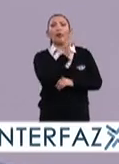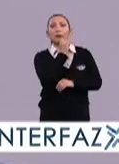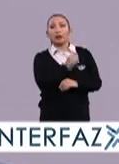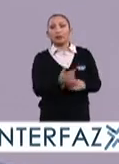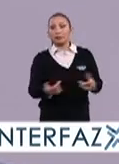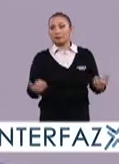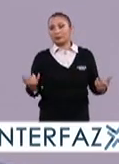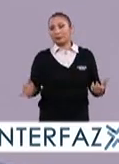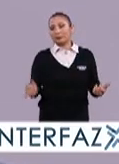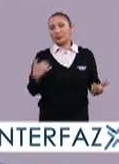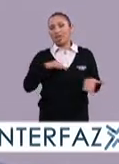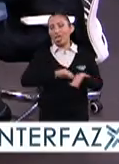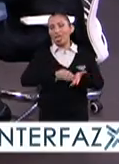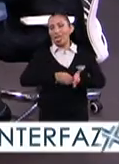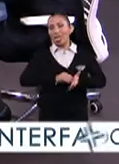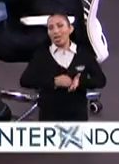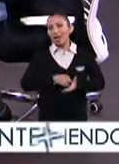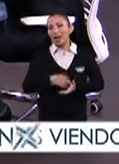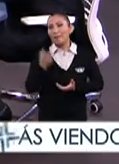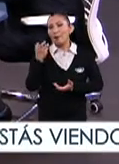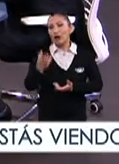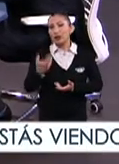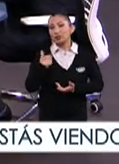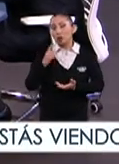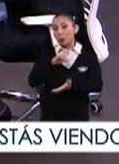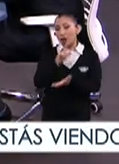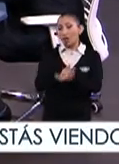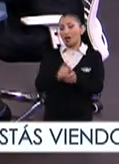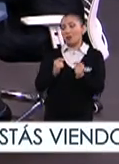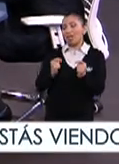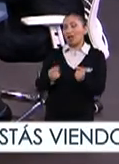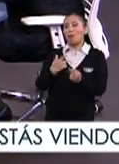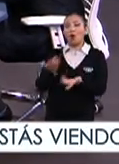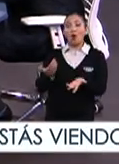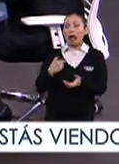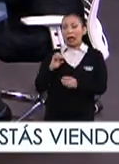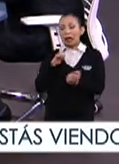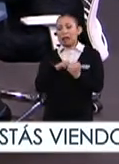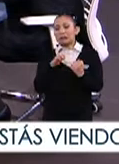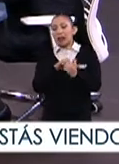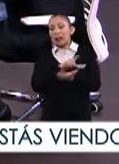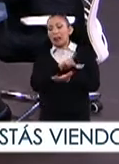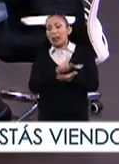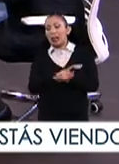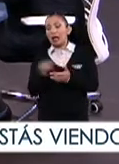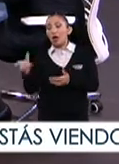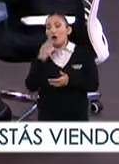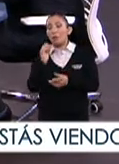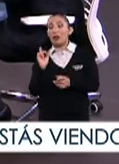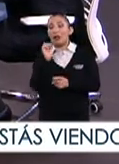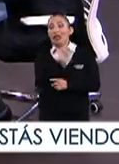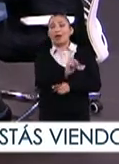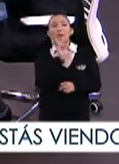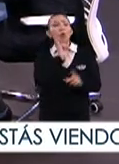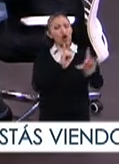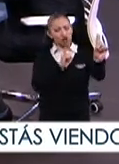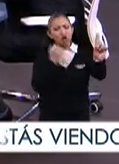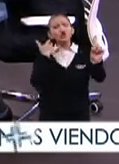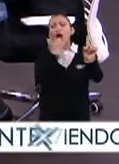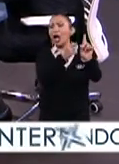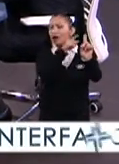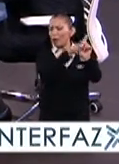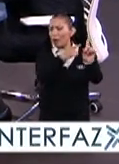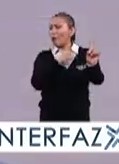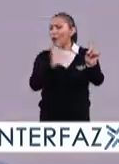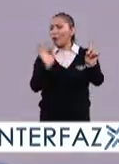manifestación política que pudiera generar un fraude a la ley, como se le llama, para poder hacer llegar a más hombres que mujeres, que lo que buscamos es más bien